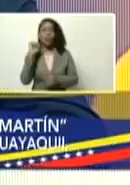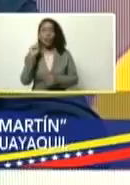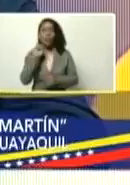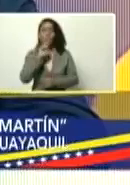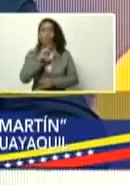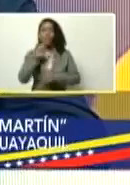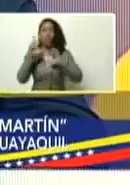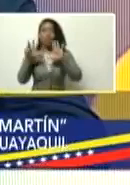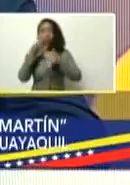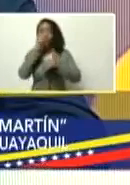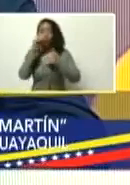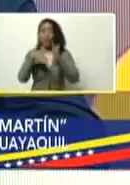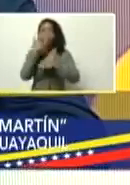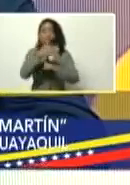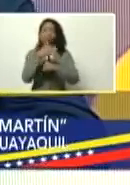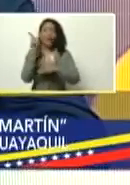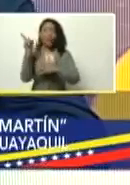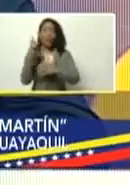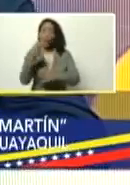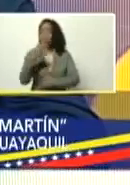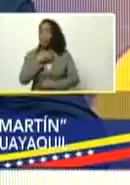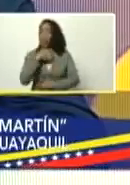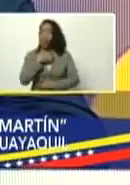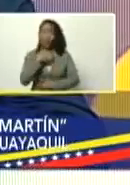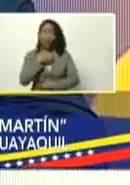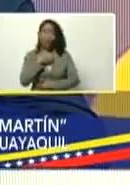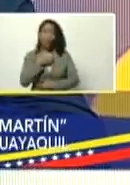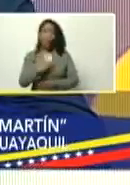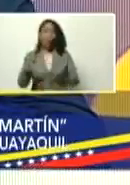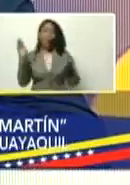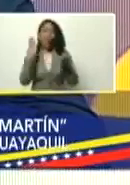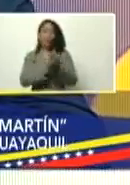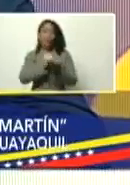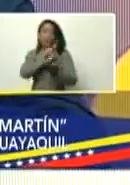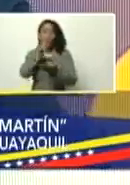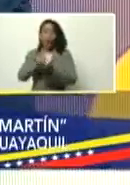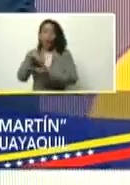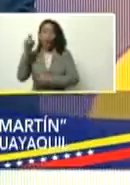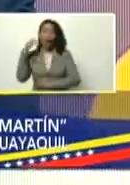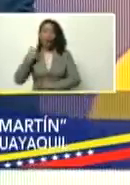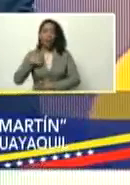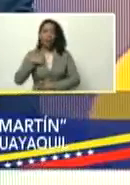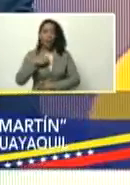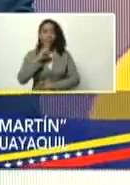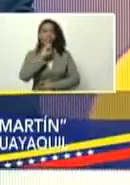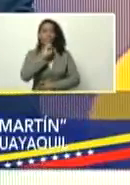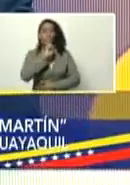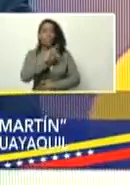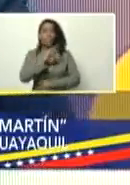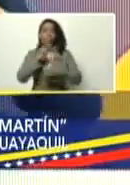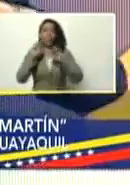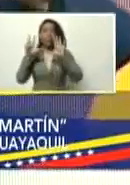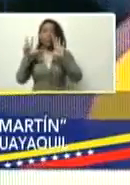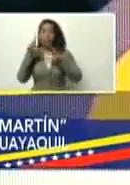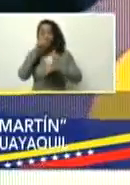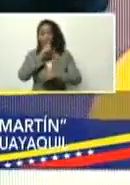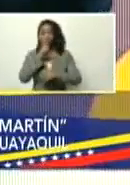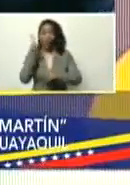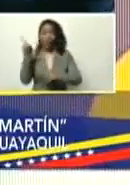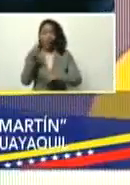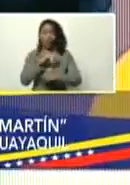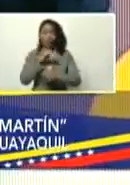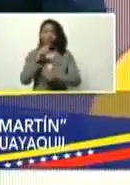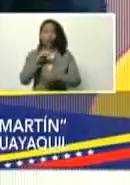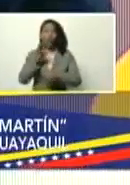28 años después de ese acontecimiento sin poder volver a su patria. 28 años. Se tuvo que